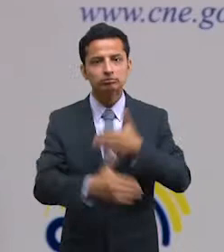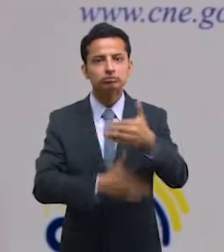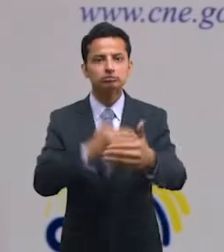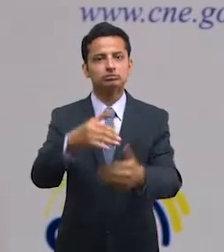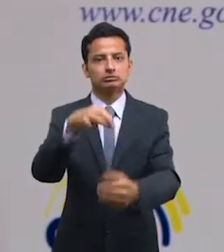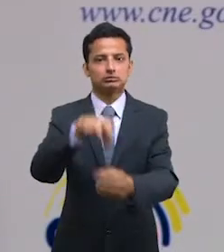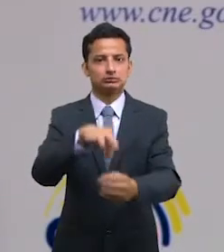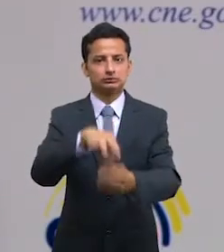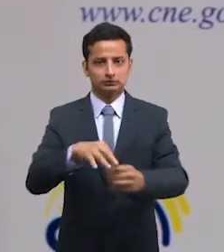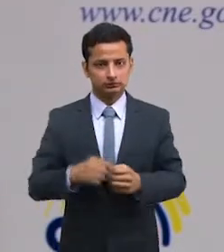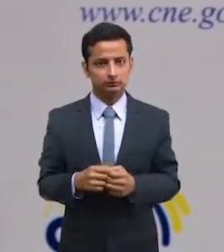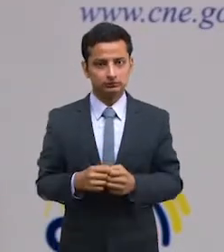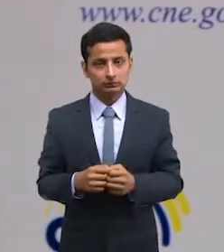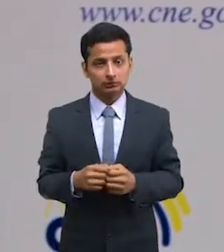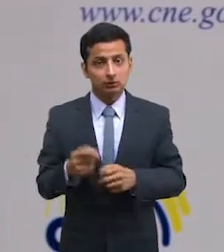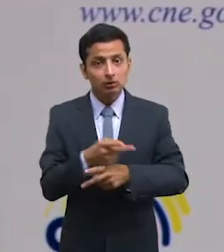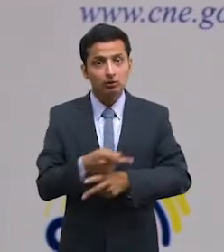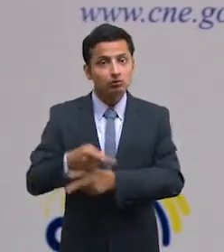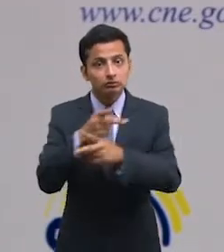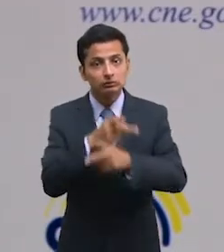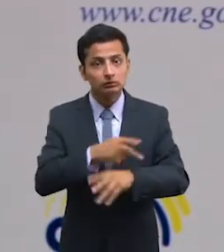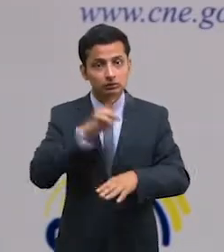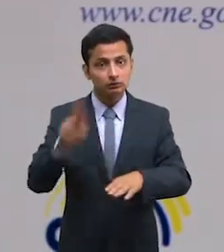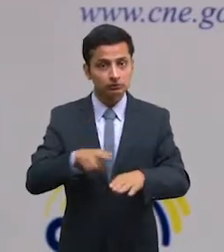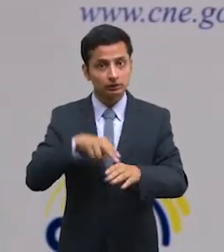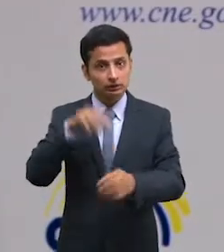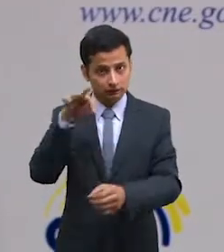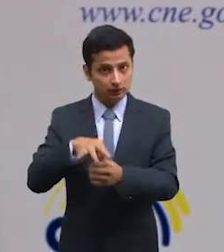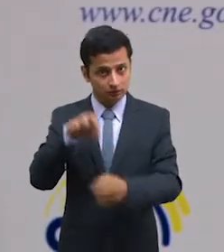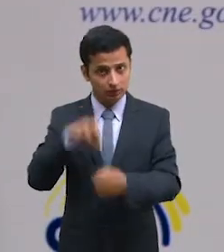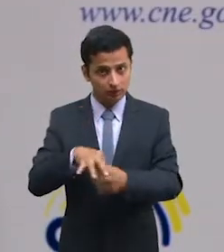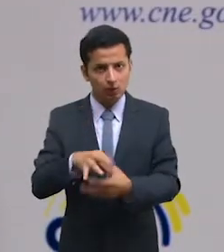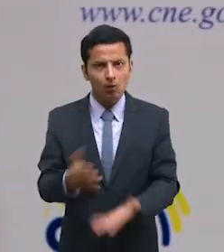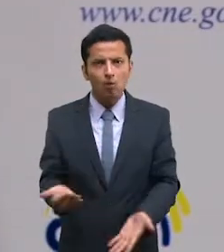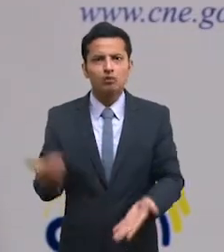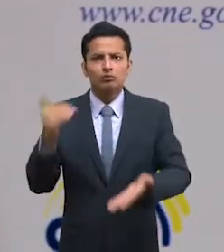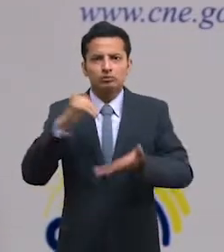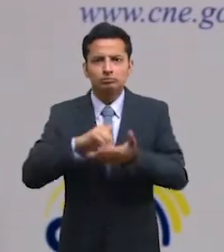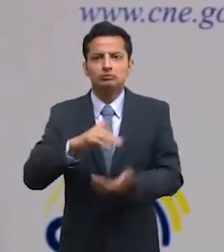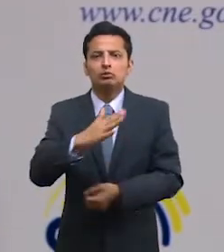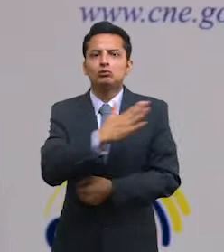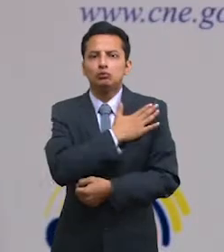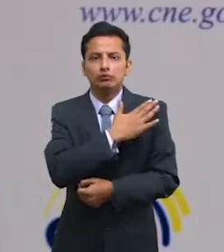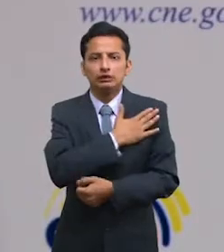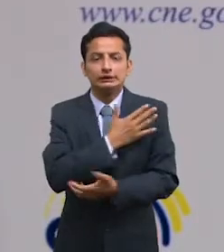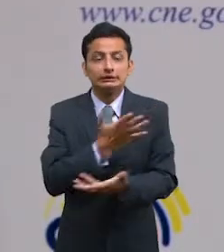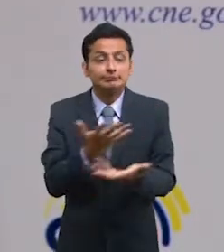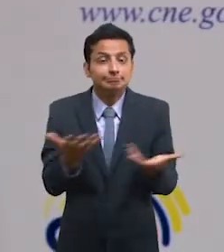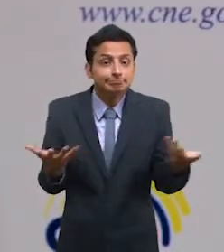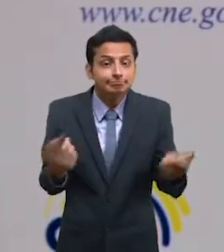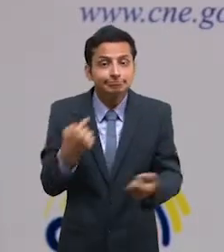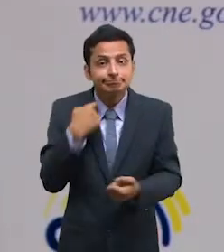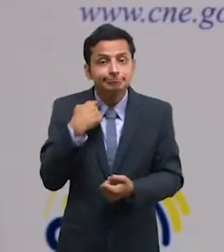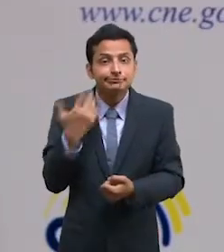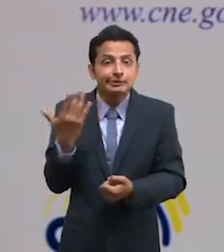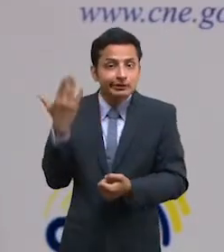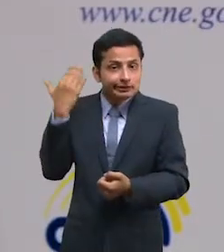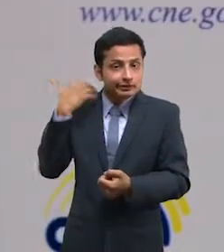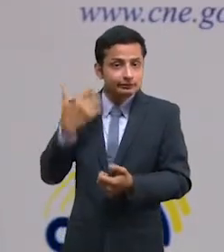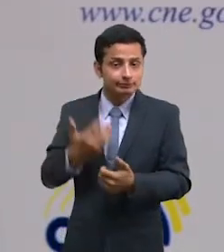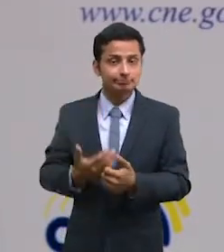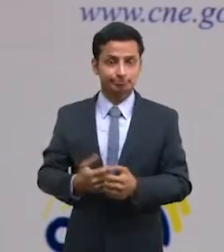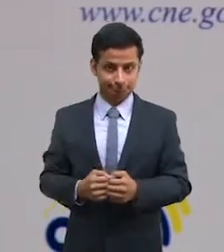proceso electoral, a que el Consejo Nacional Electoral recupere el prestigio que lamentablemente ha